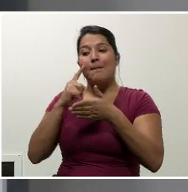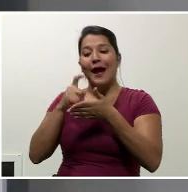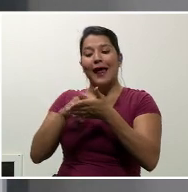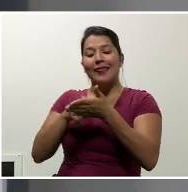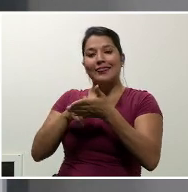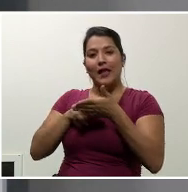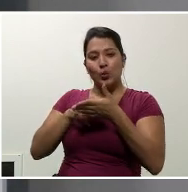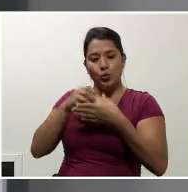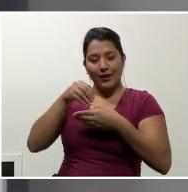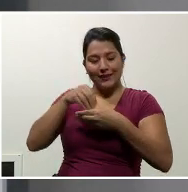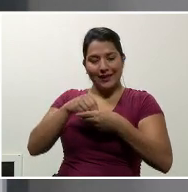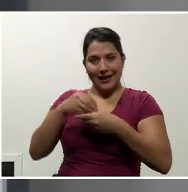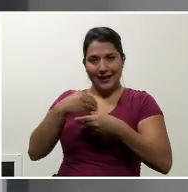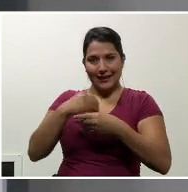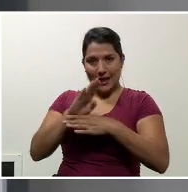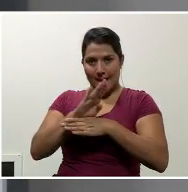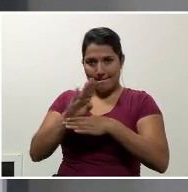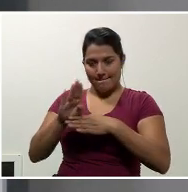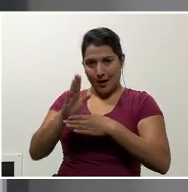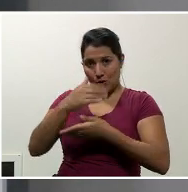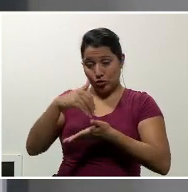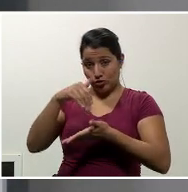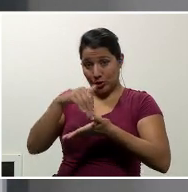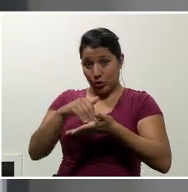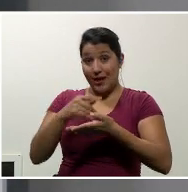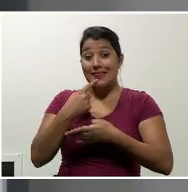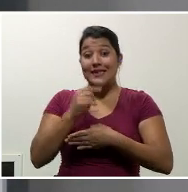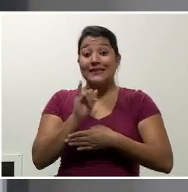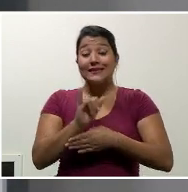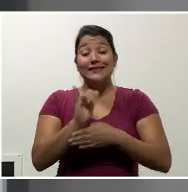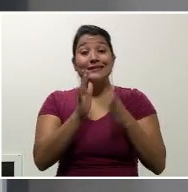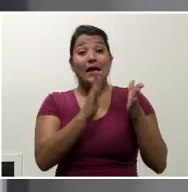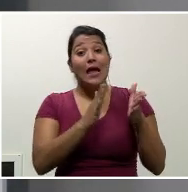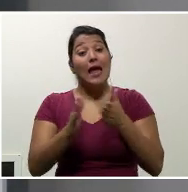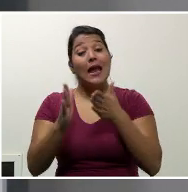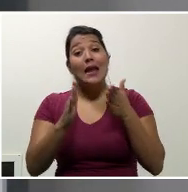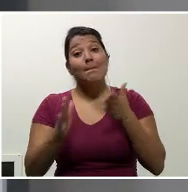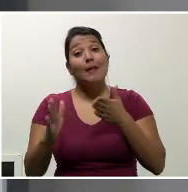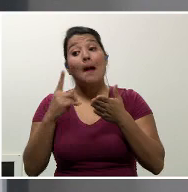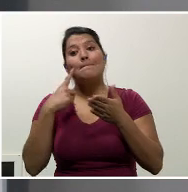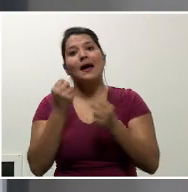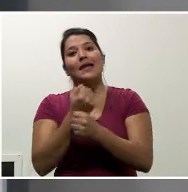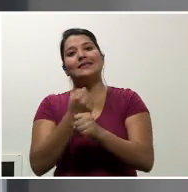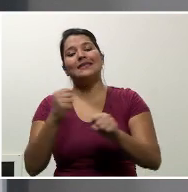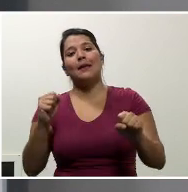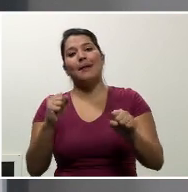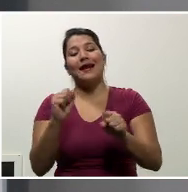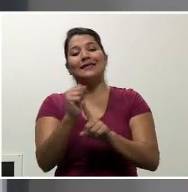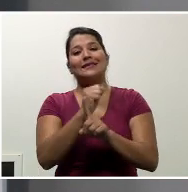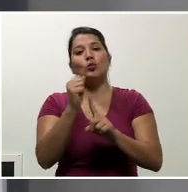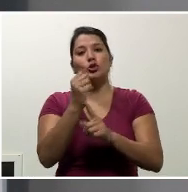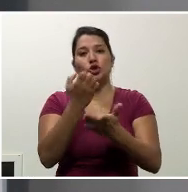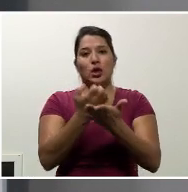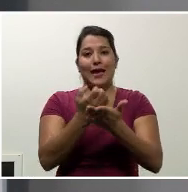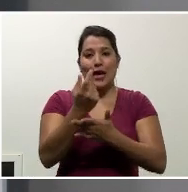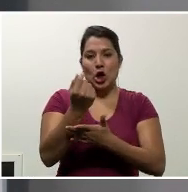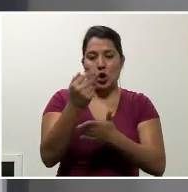Los economistas señalan que este sería el plan de salvamento para las finanzas públicas de Costa